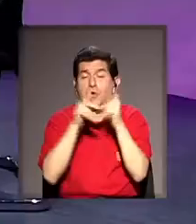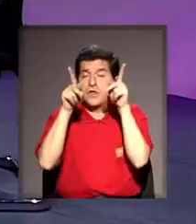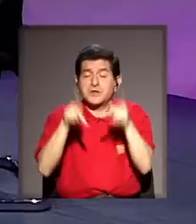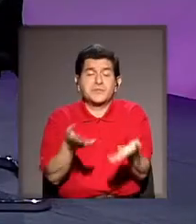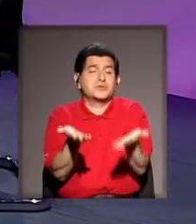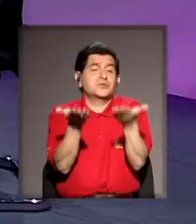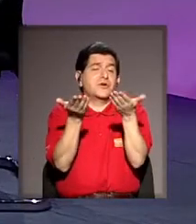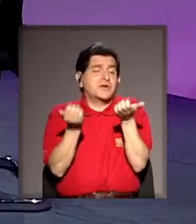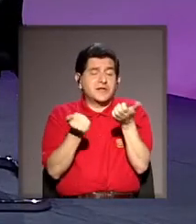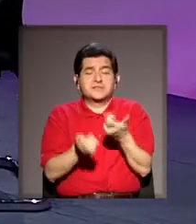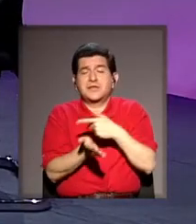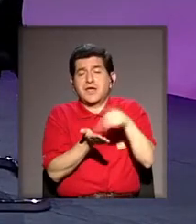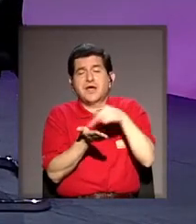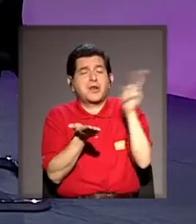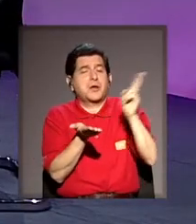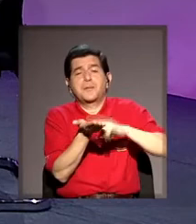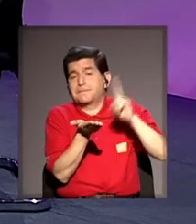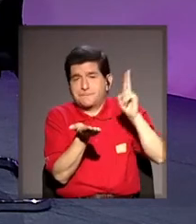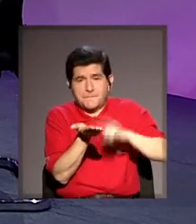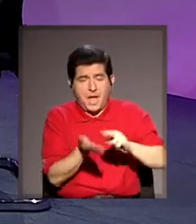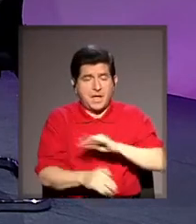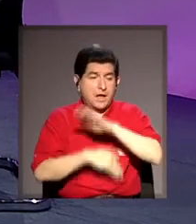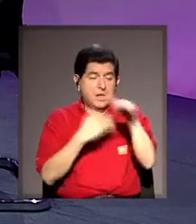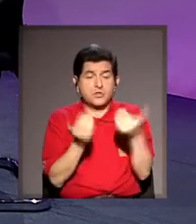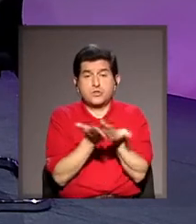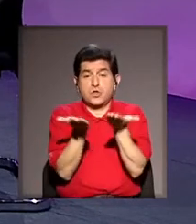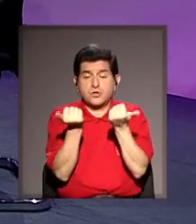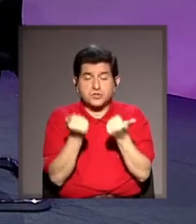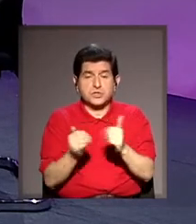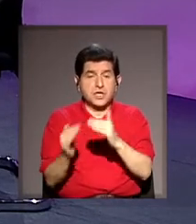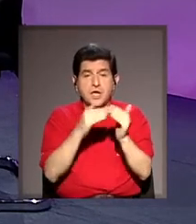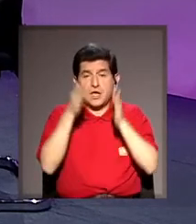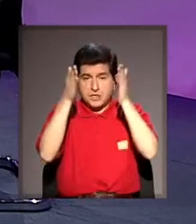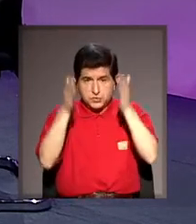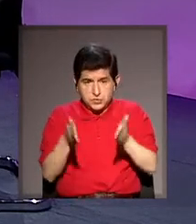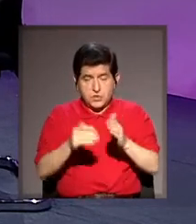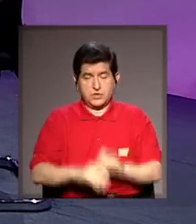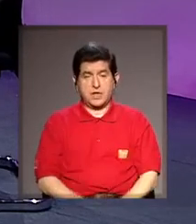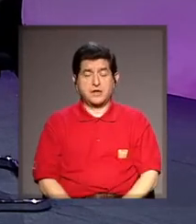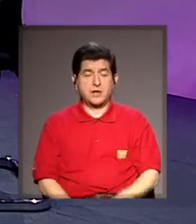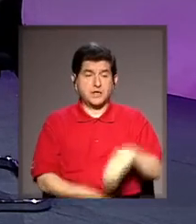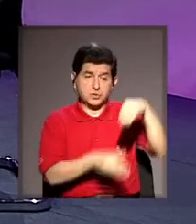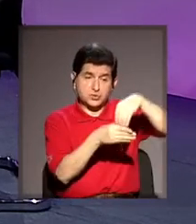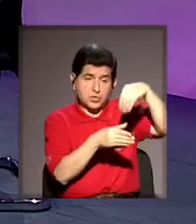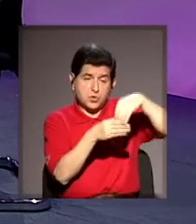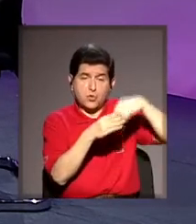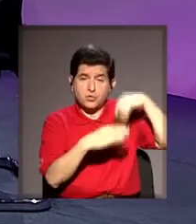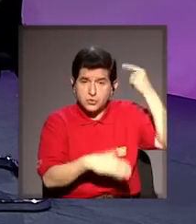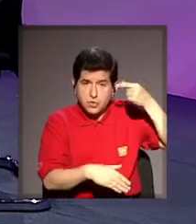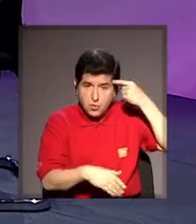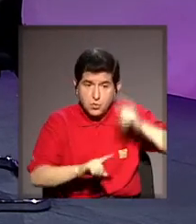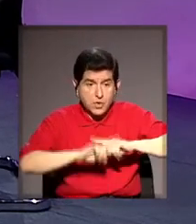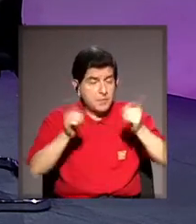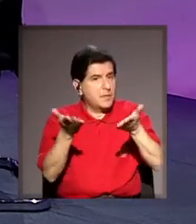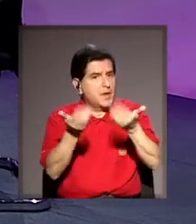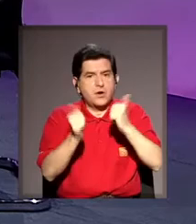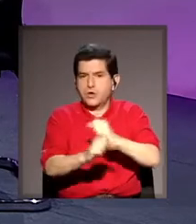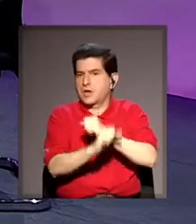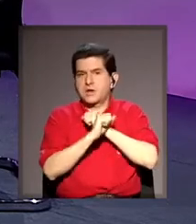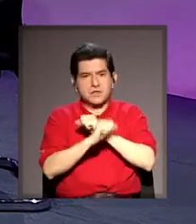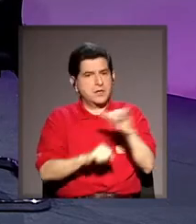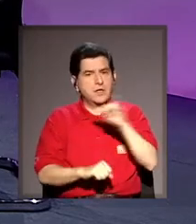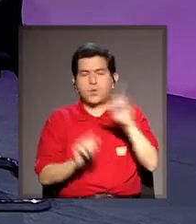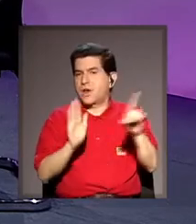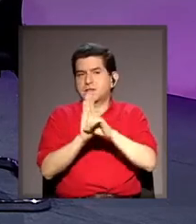quieren que pagamos impuestos todo el mundo quiere que seamos ciudadanos manos que aporten al estado pero no quieren garantizar